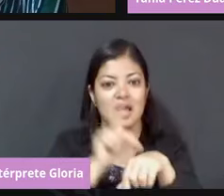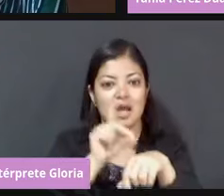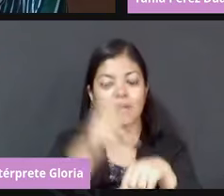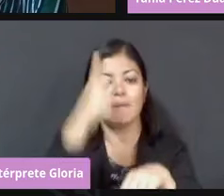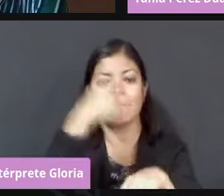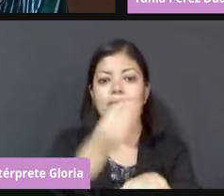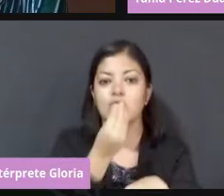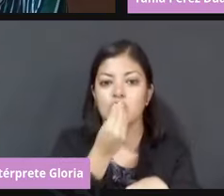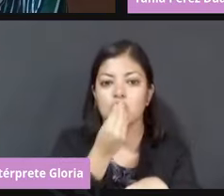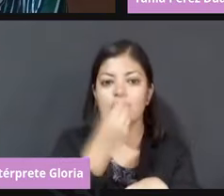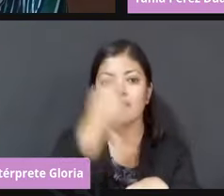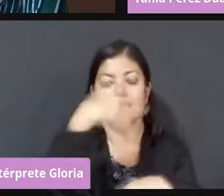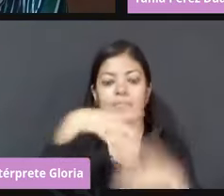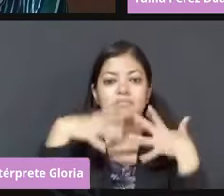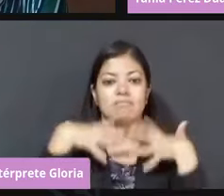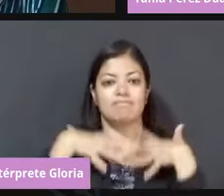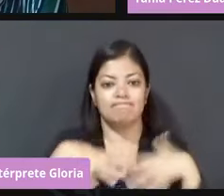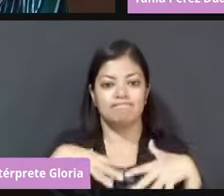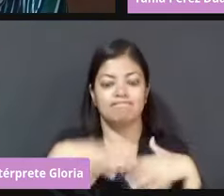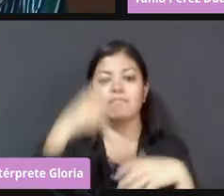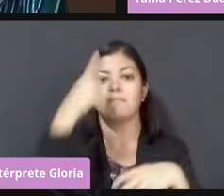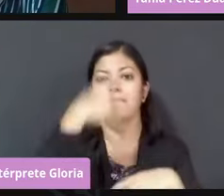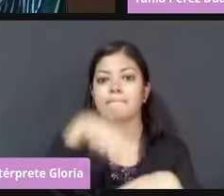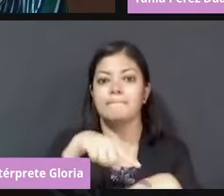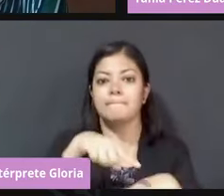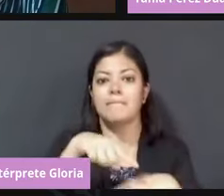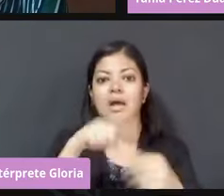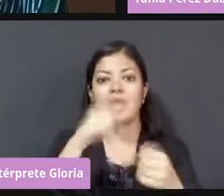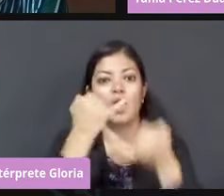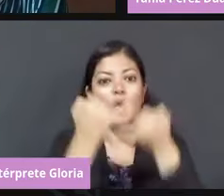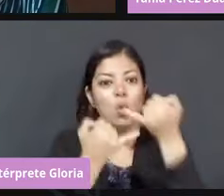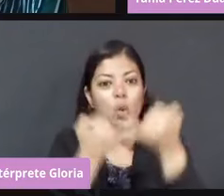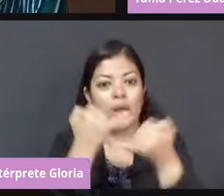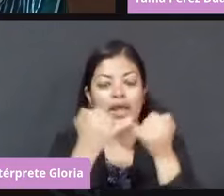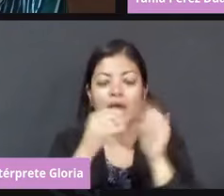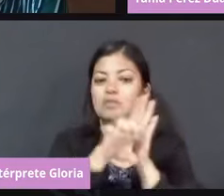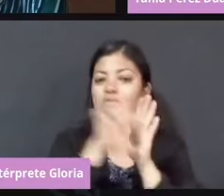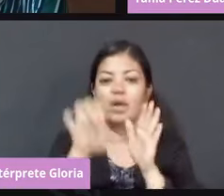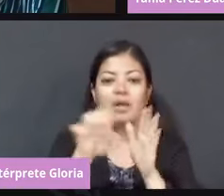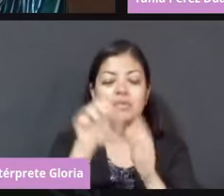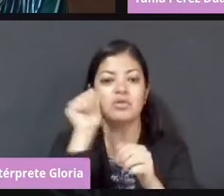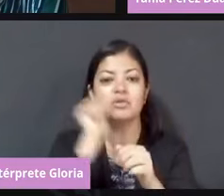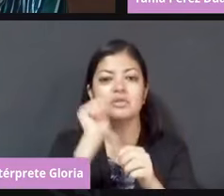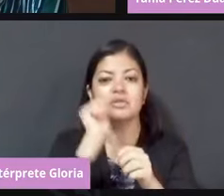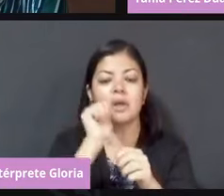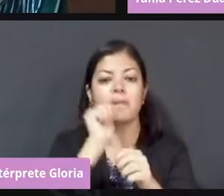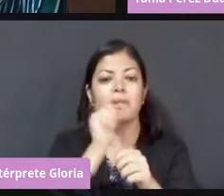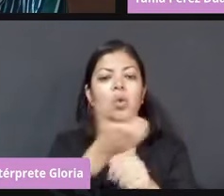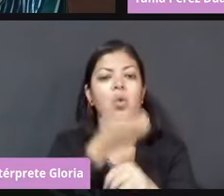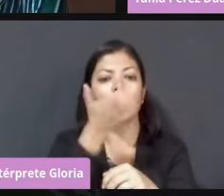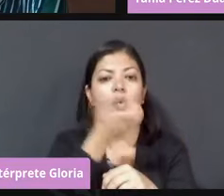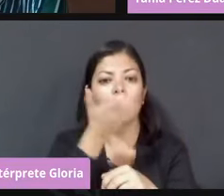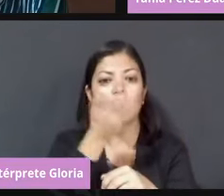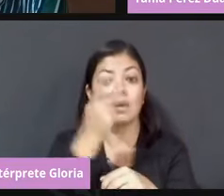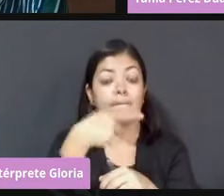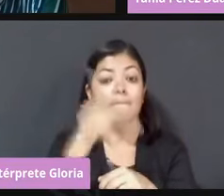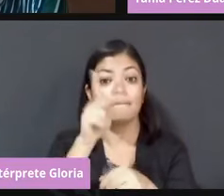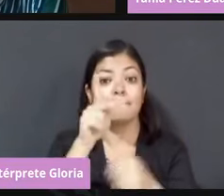comer, para vestirse, para los juegos, por ejemplo, que normalmente se hacen, pero hay